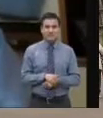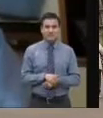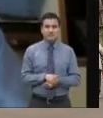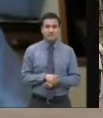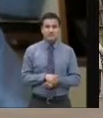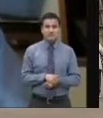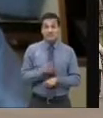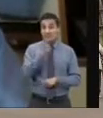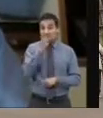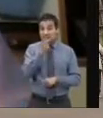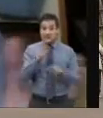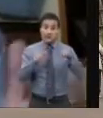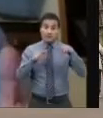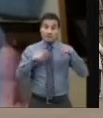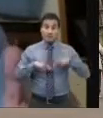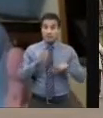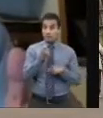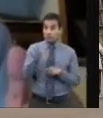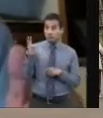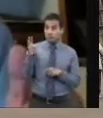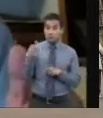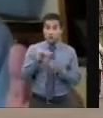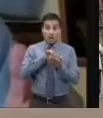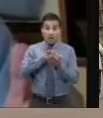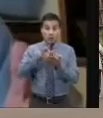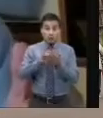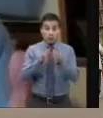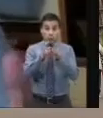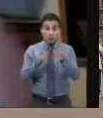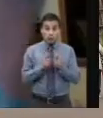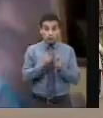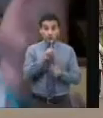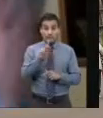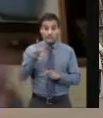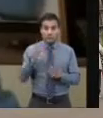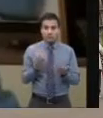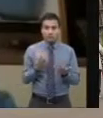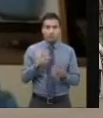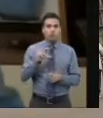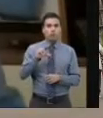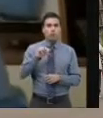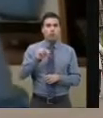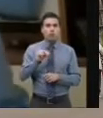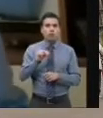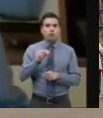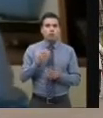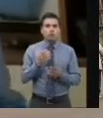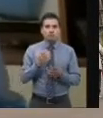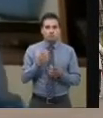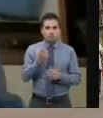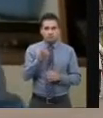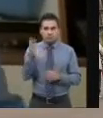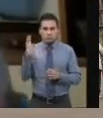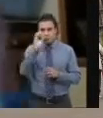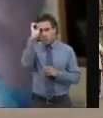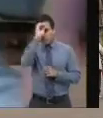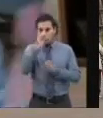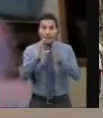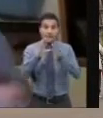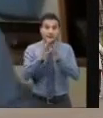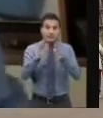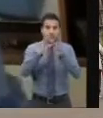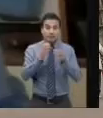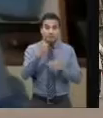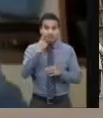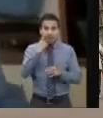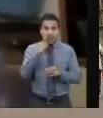que no son simpatizantes. Bueno, alguien que manifiesta una preferencia política, no son simpatizantes, reconocen